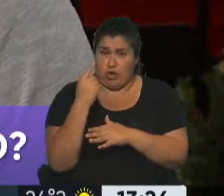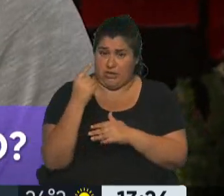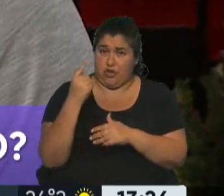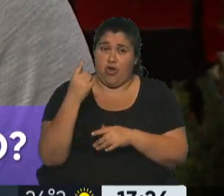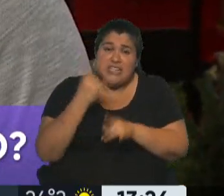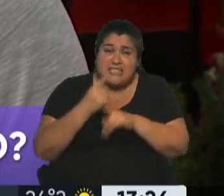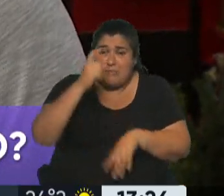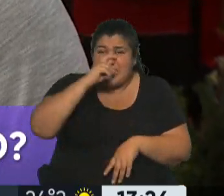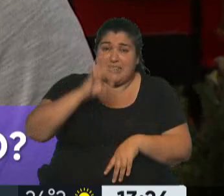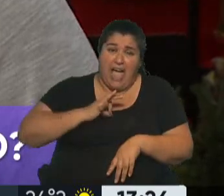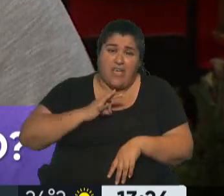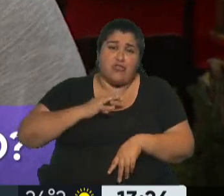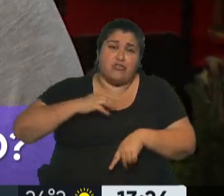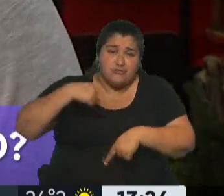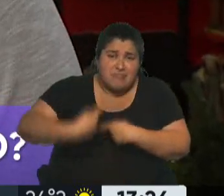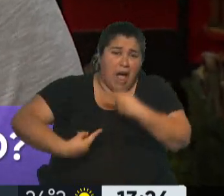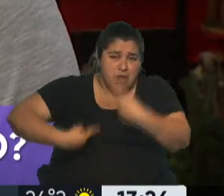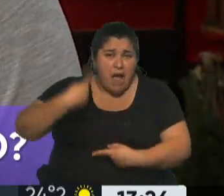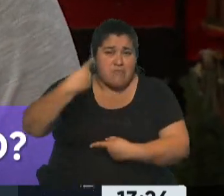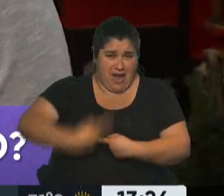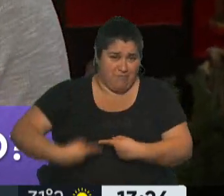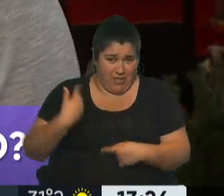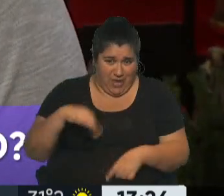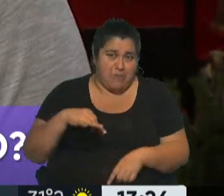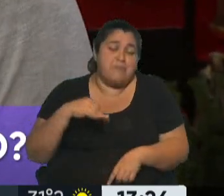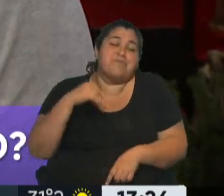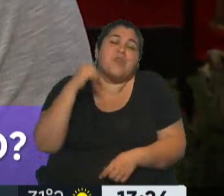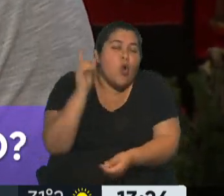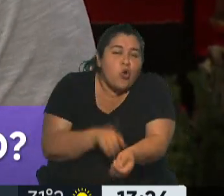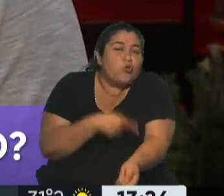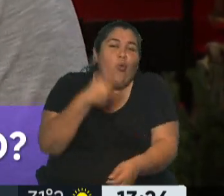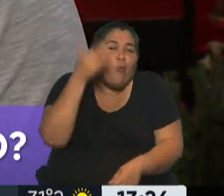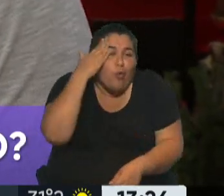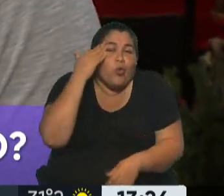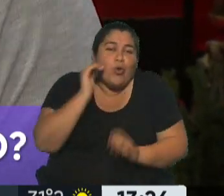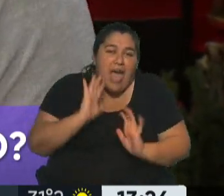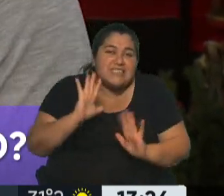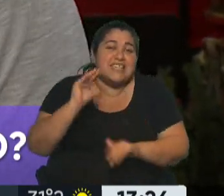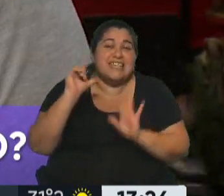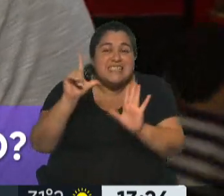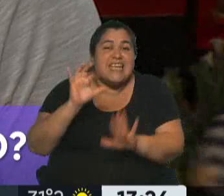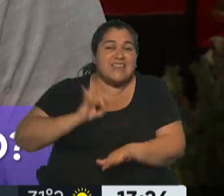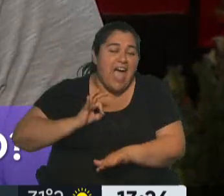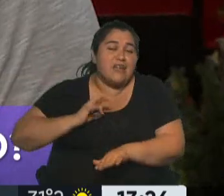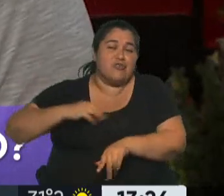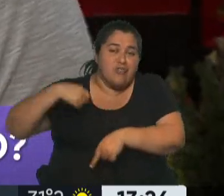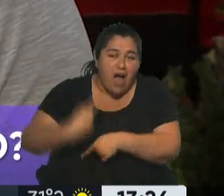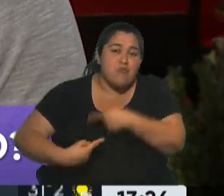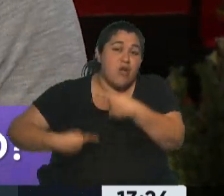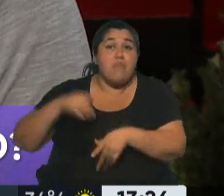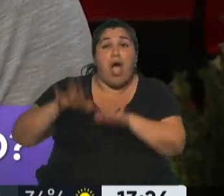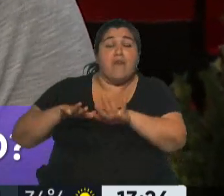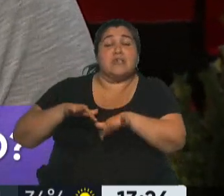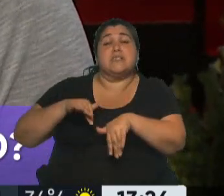hay que regalarlo, bueno, cambiarlo, digamos. Sí, sí, la tradición dice que cada 7 años hay que cambiar el arbolito. Ese seguramente lo heredan o